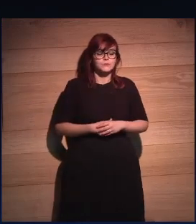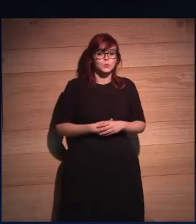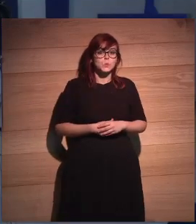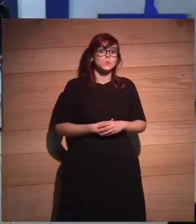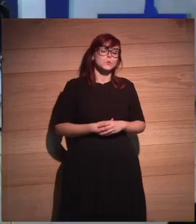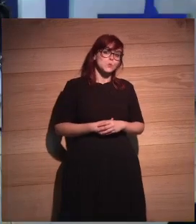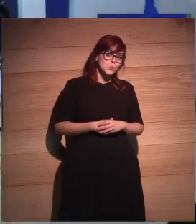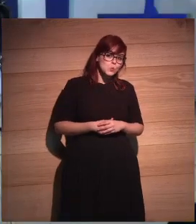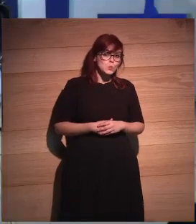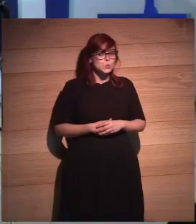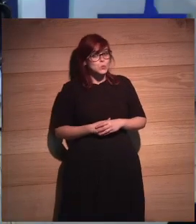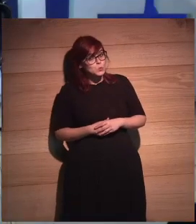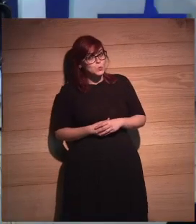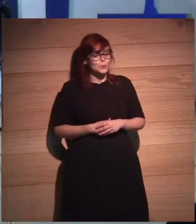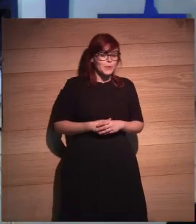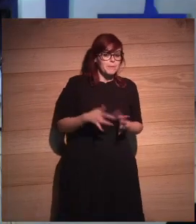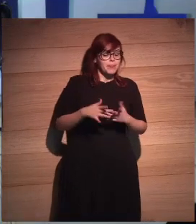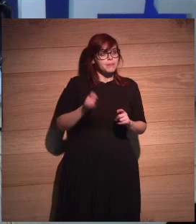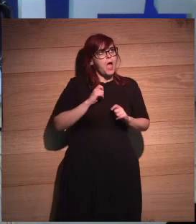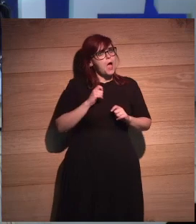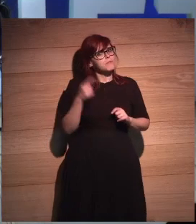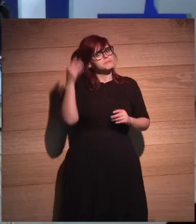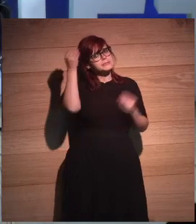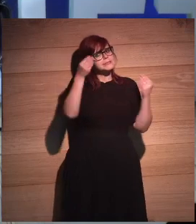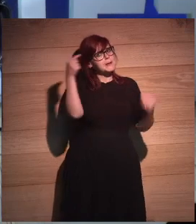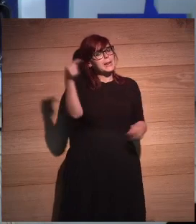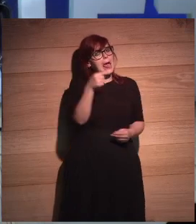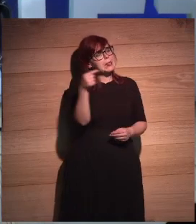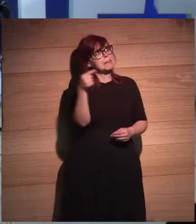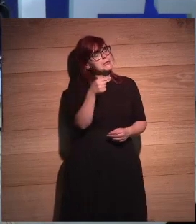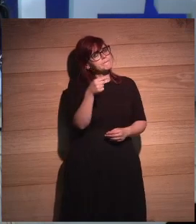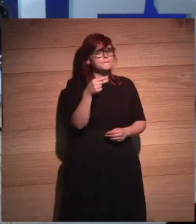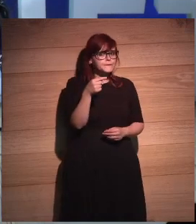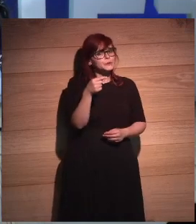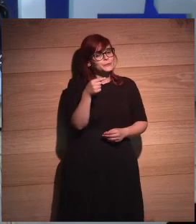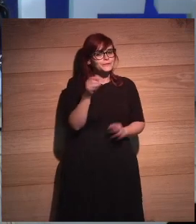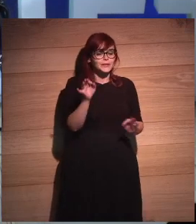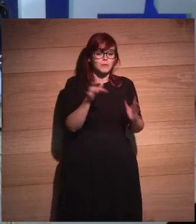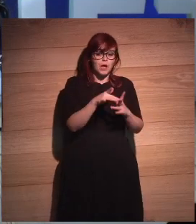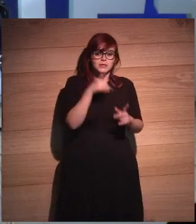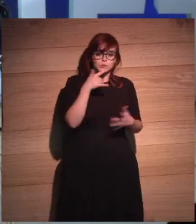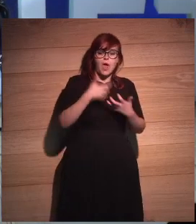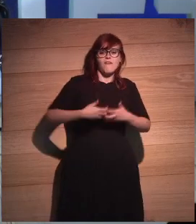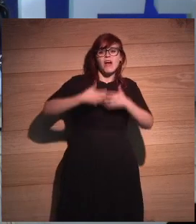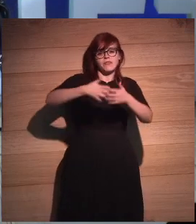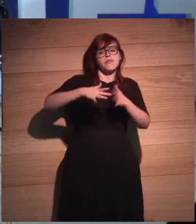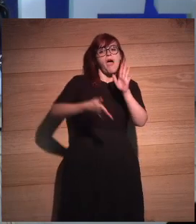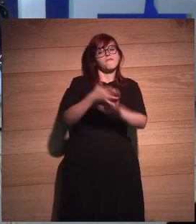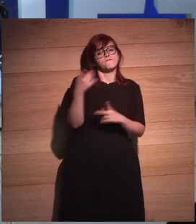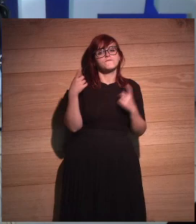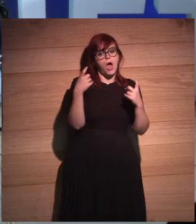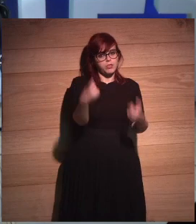Me estás poniendo pesimista, ¿eh? Yo creo que esto es una batalla de largo